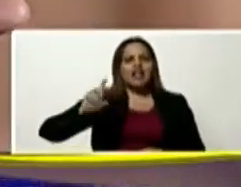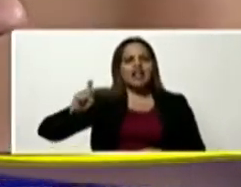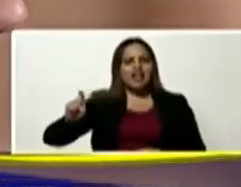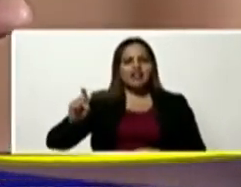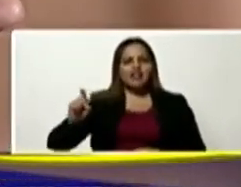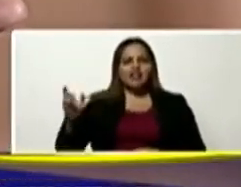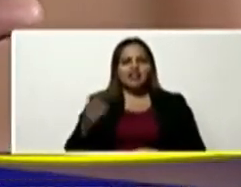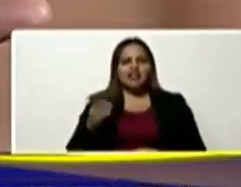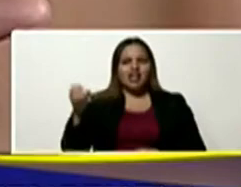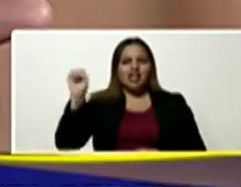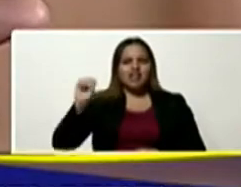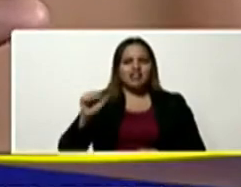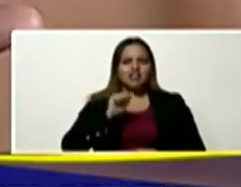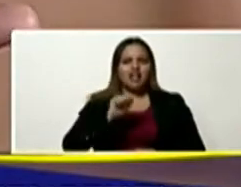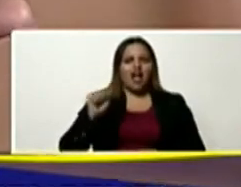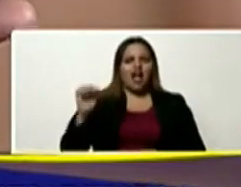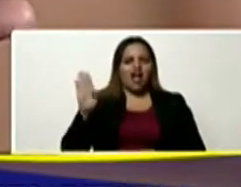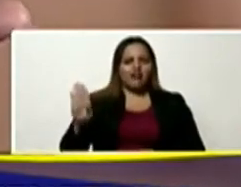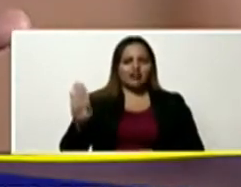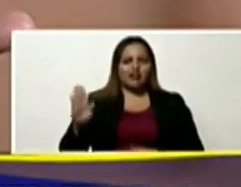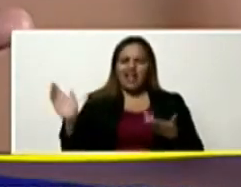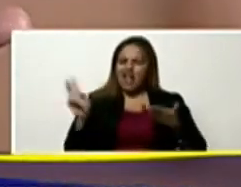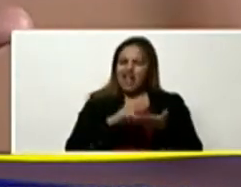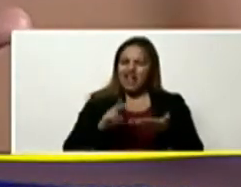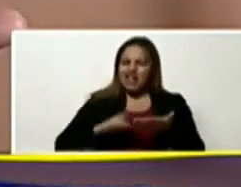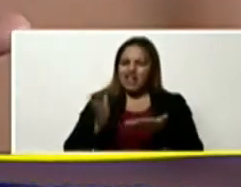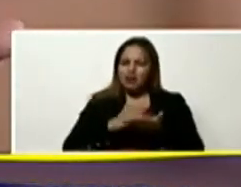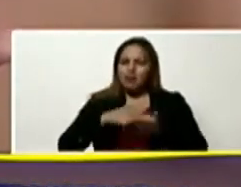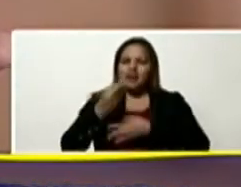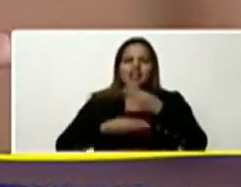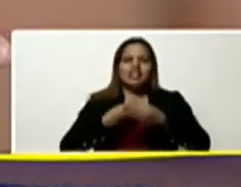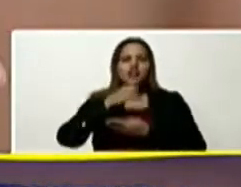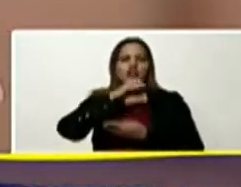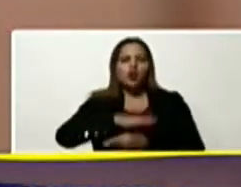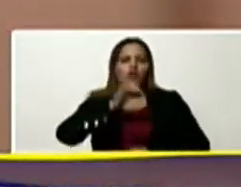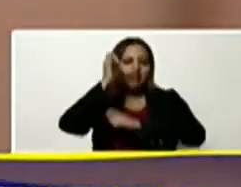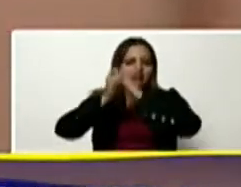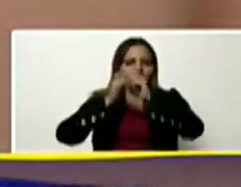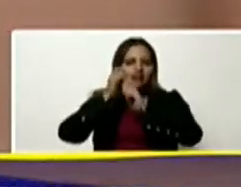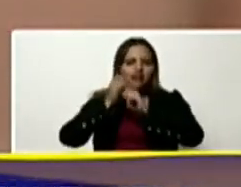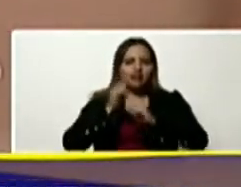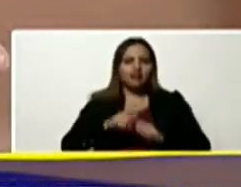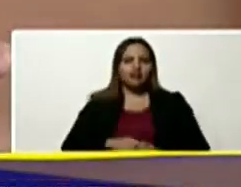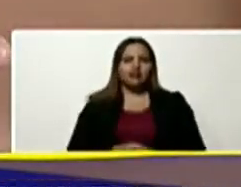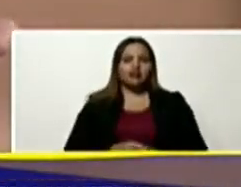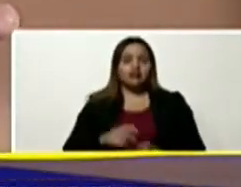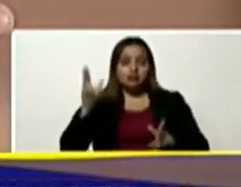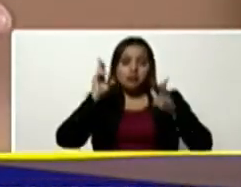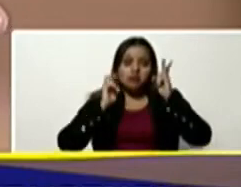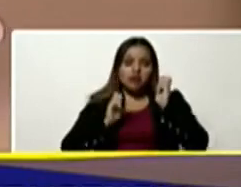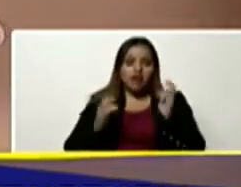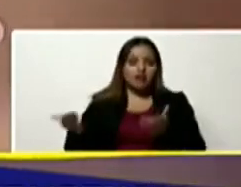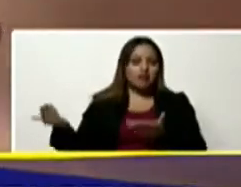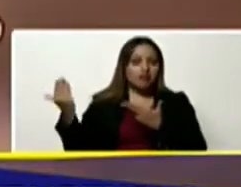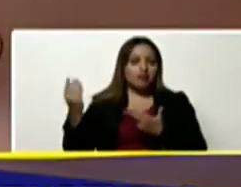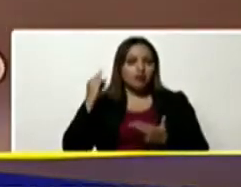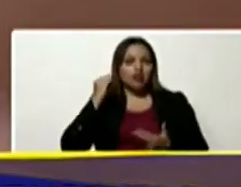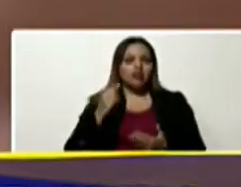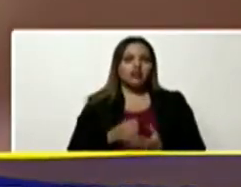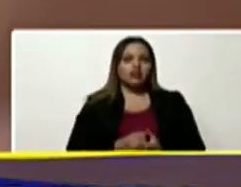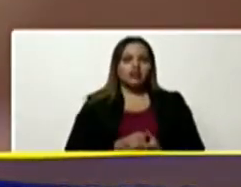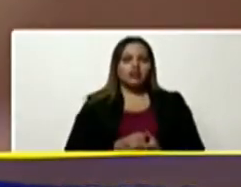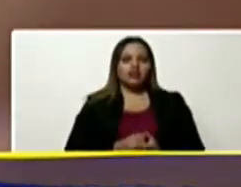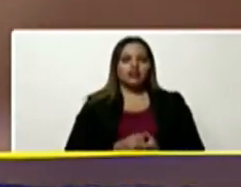un libro realmente para hacer una película. Vamos a escuchar a Indiriana y luego